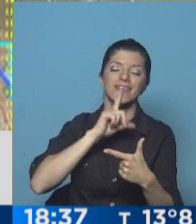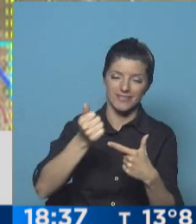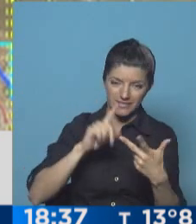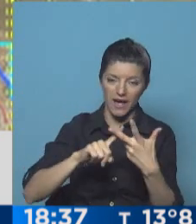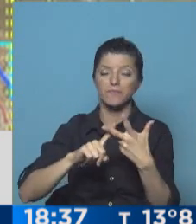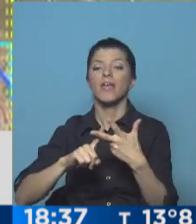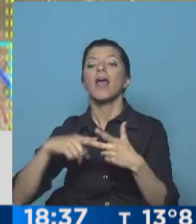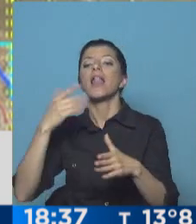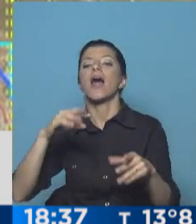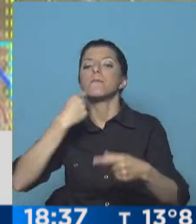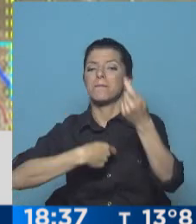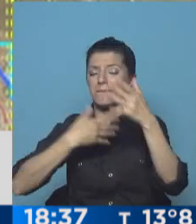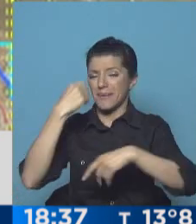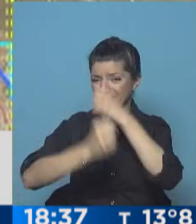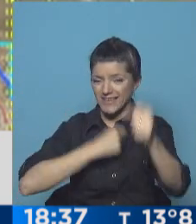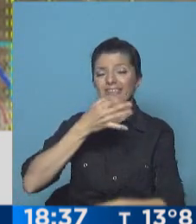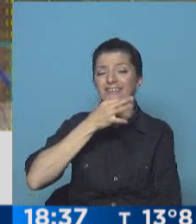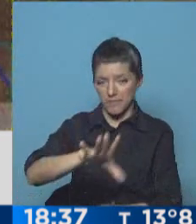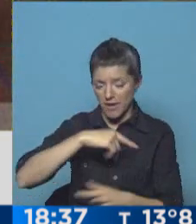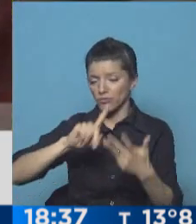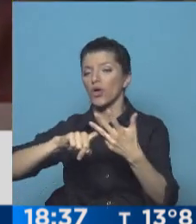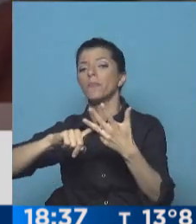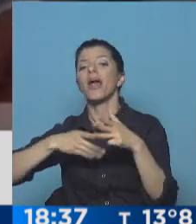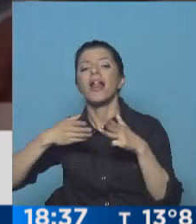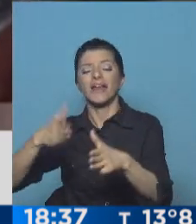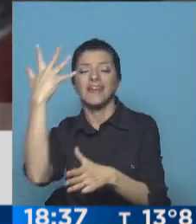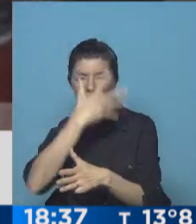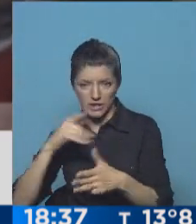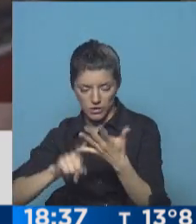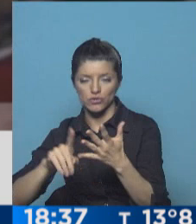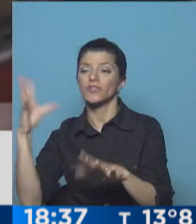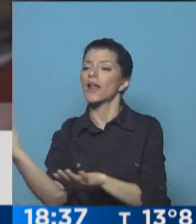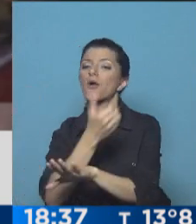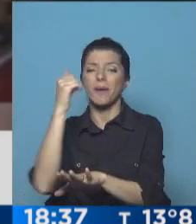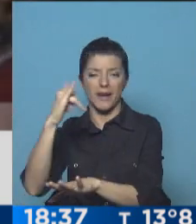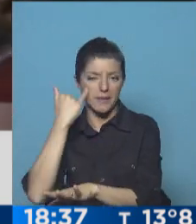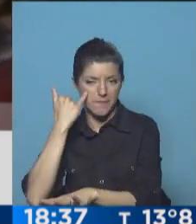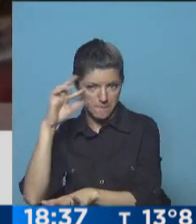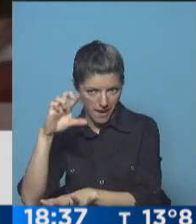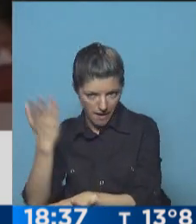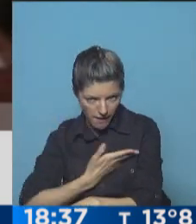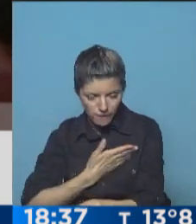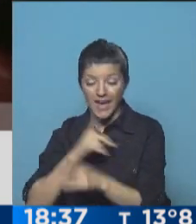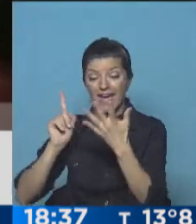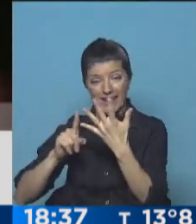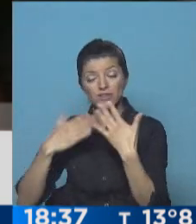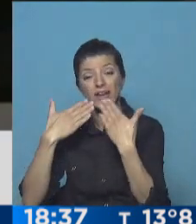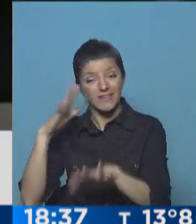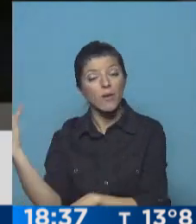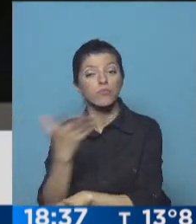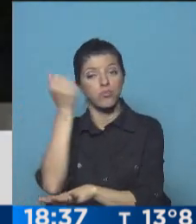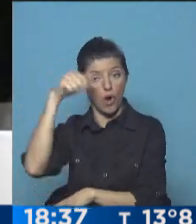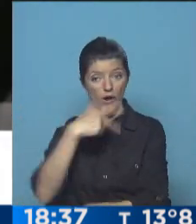Pico Truncado, la línea de 500, la recuperación de YPF que llevó adelante usted, que permite que hoy Las Heras tenga